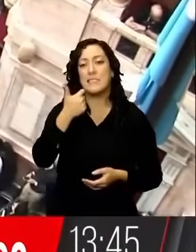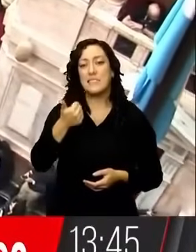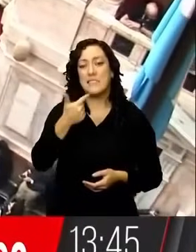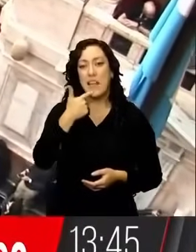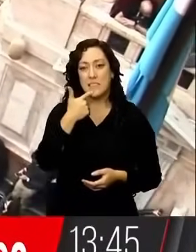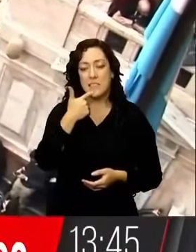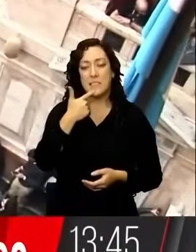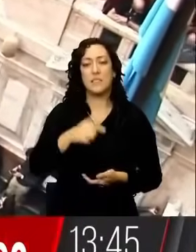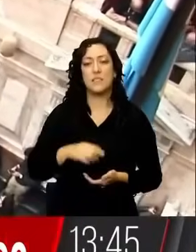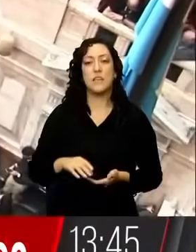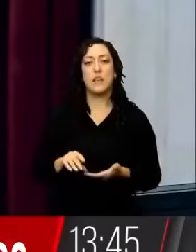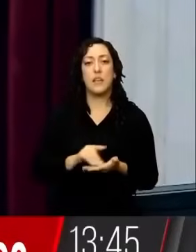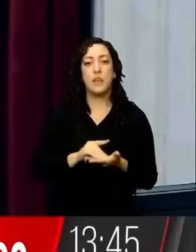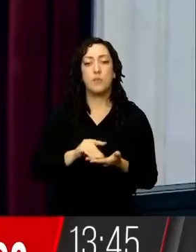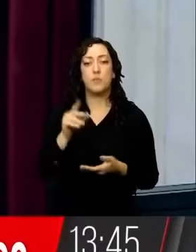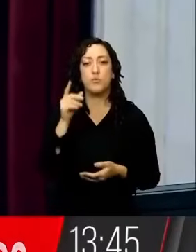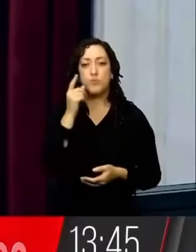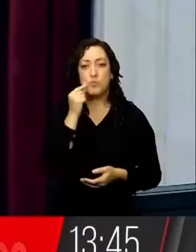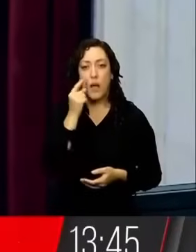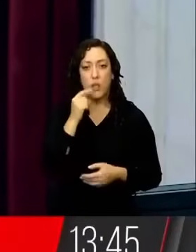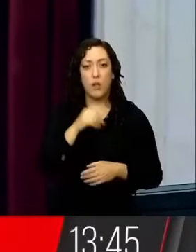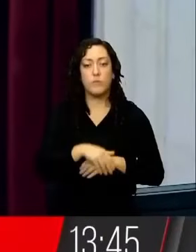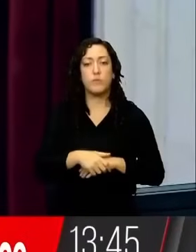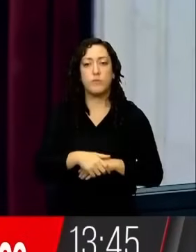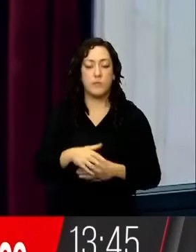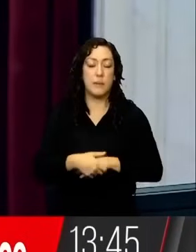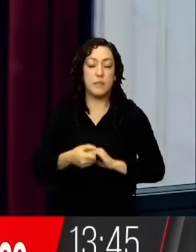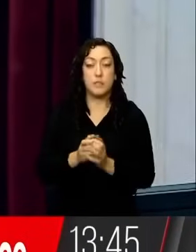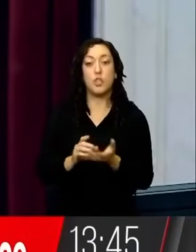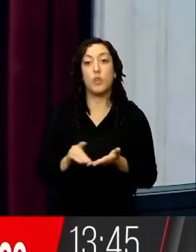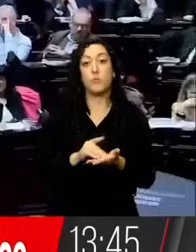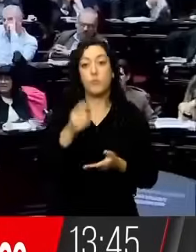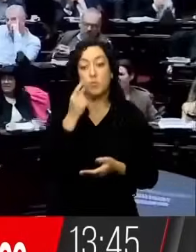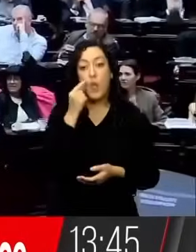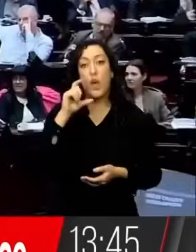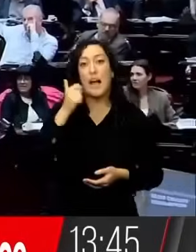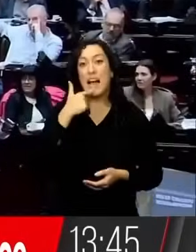Casas. Diputado, abstención. Diputado Castañeto.